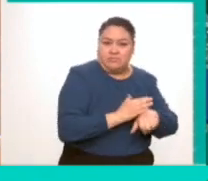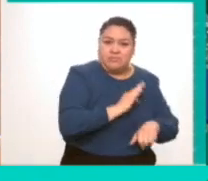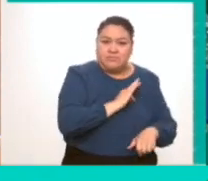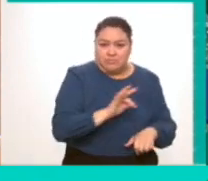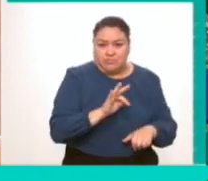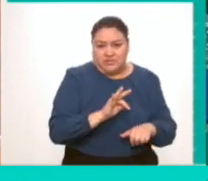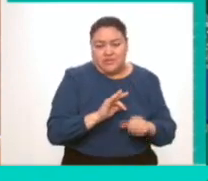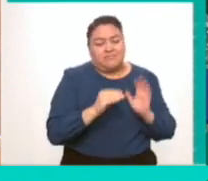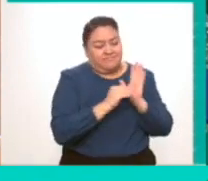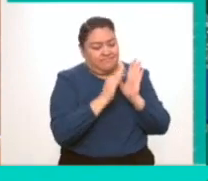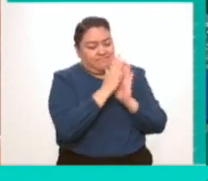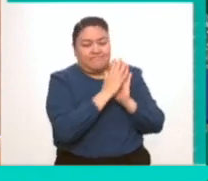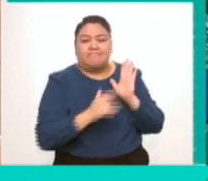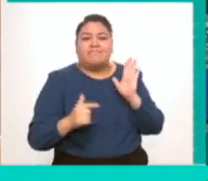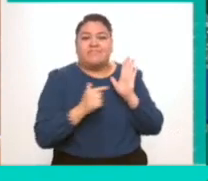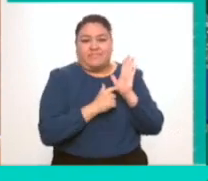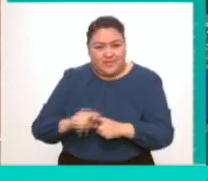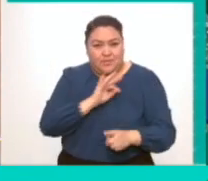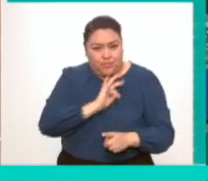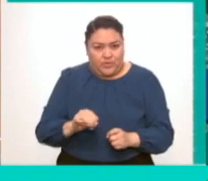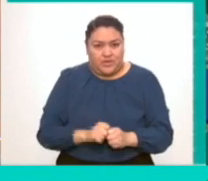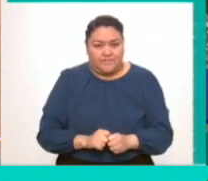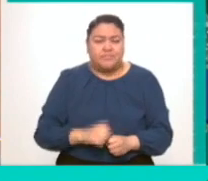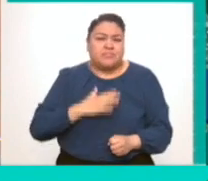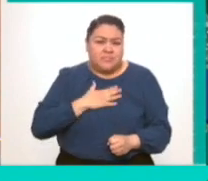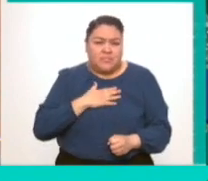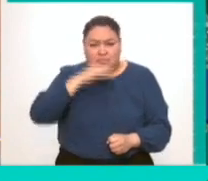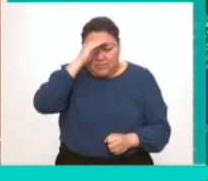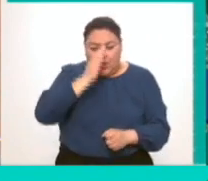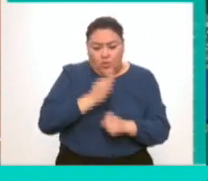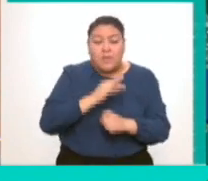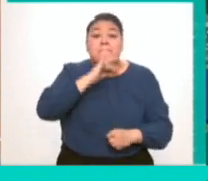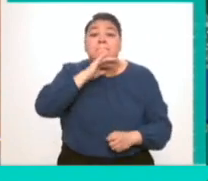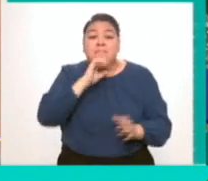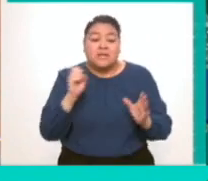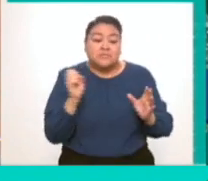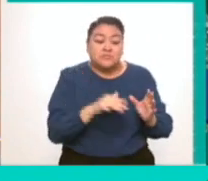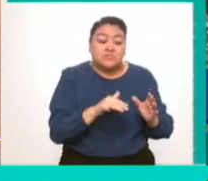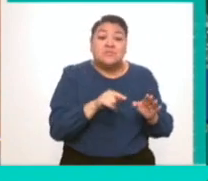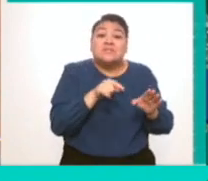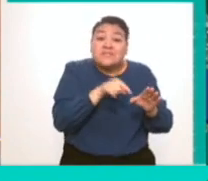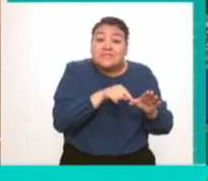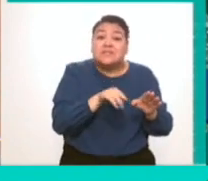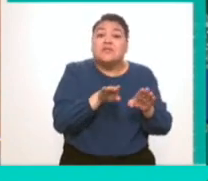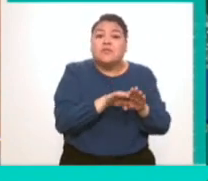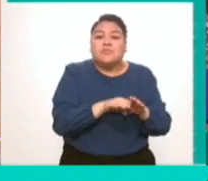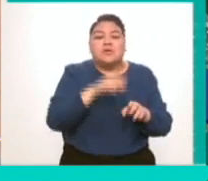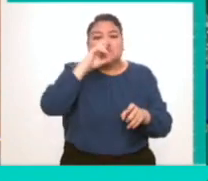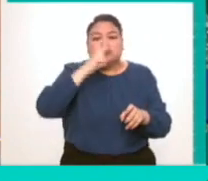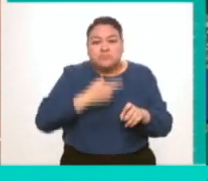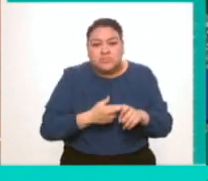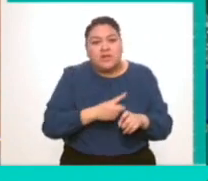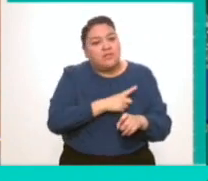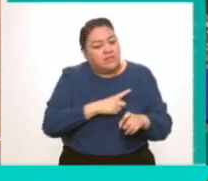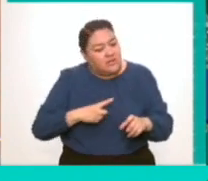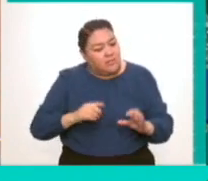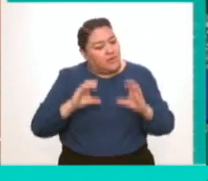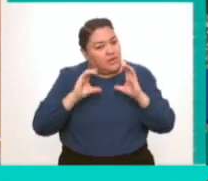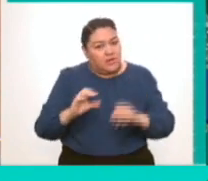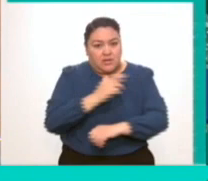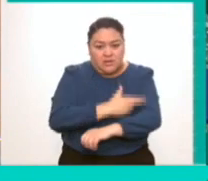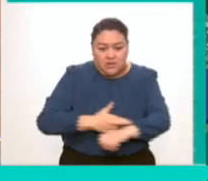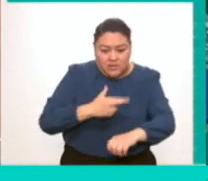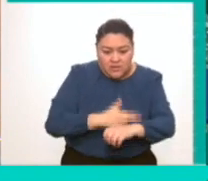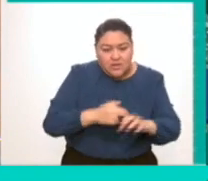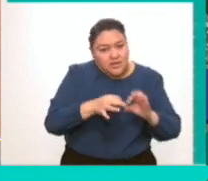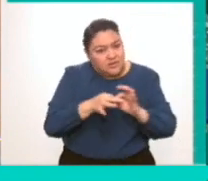términos de lo dispuesto por la ley el manejo de residuos debe realizarse de manera responsable y coordinada